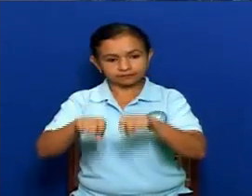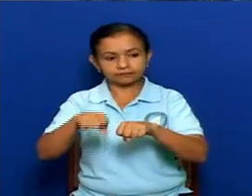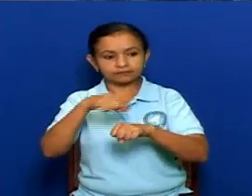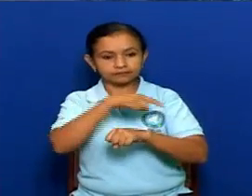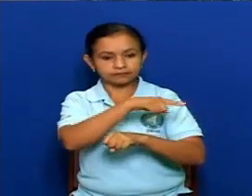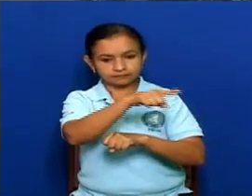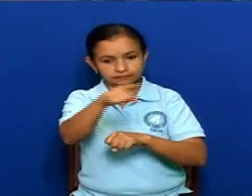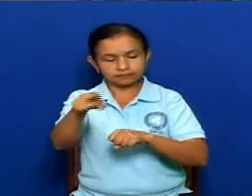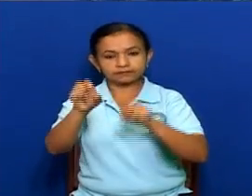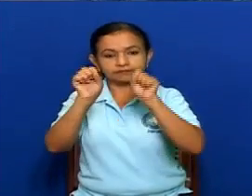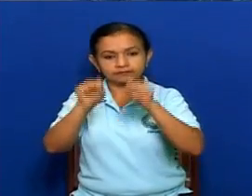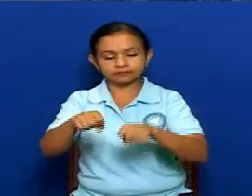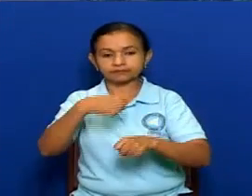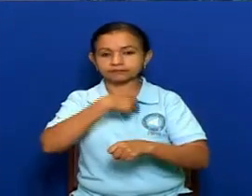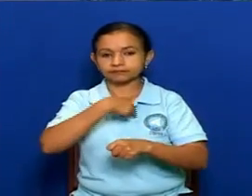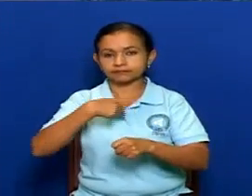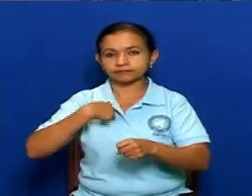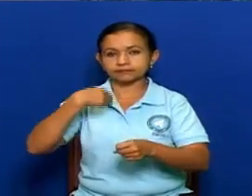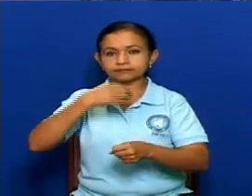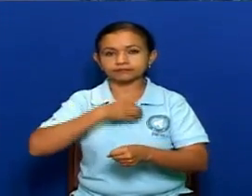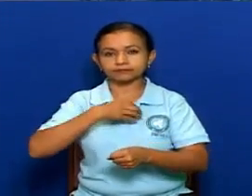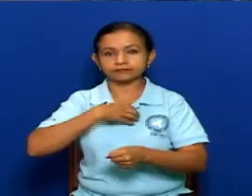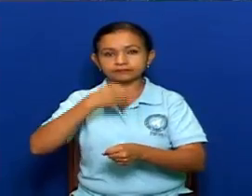muchachos potenciar su trabajo,